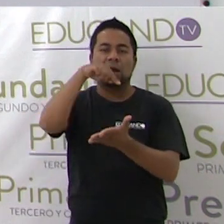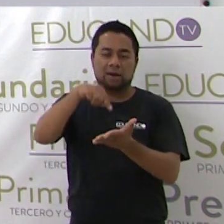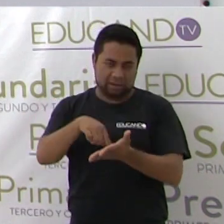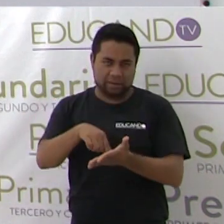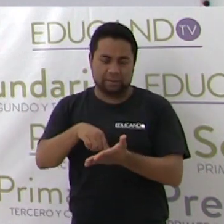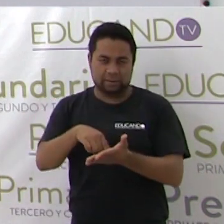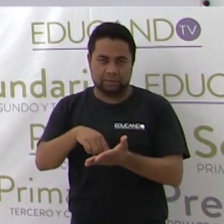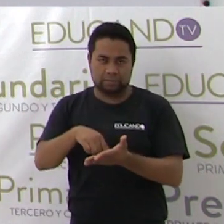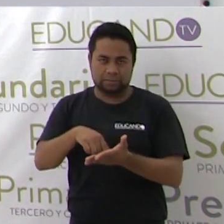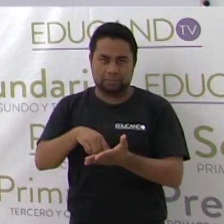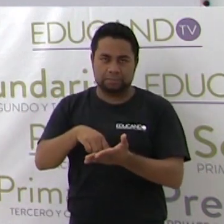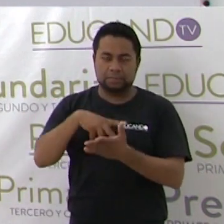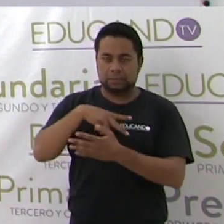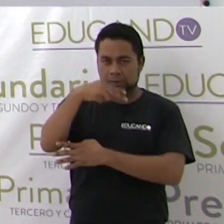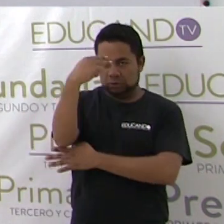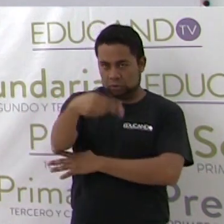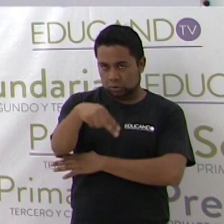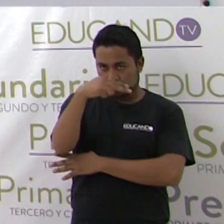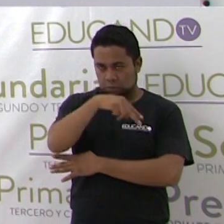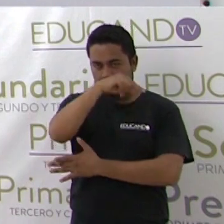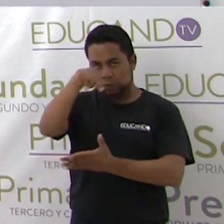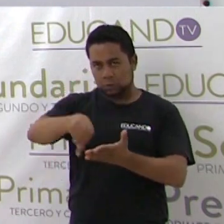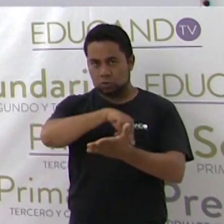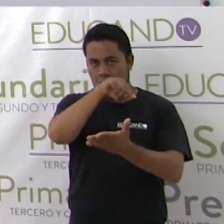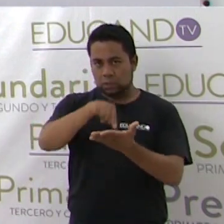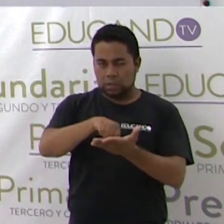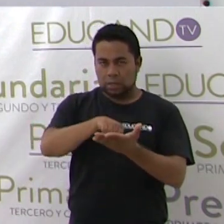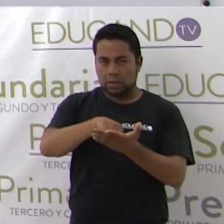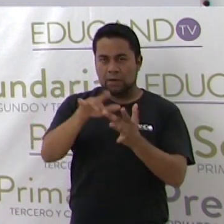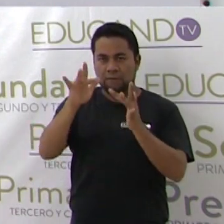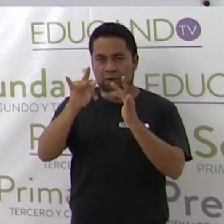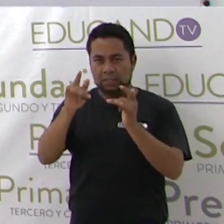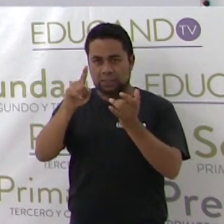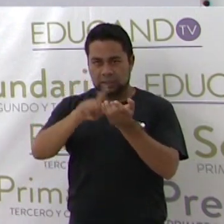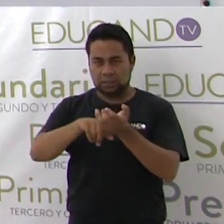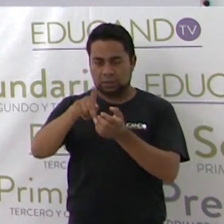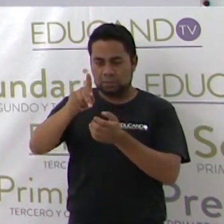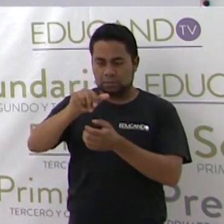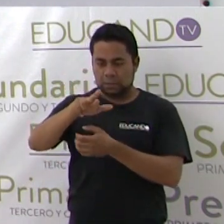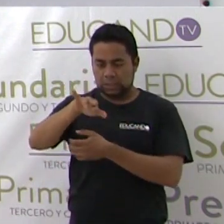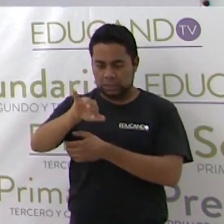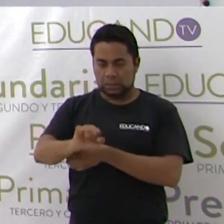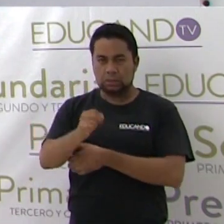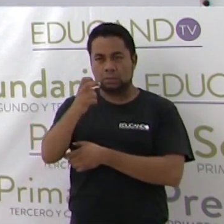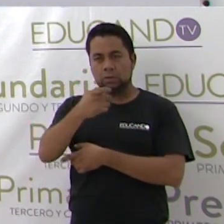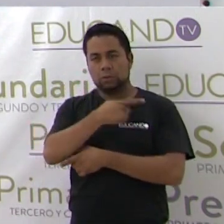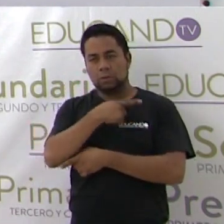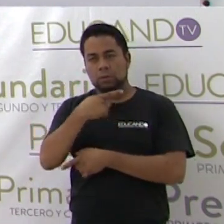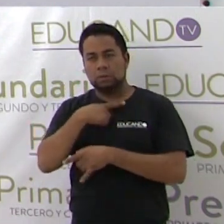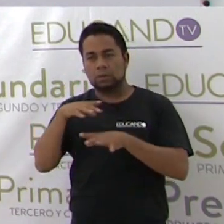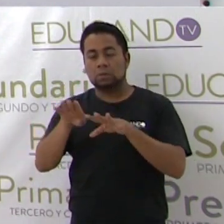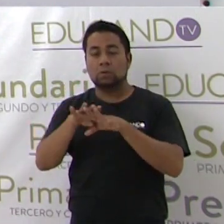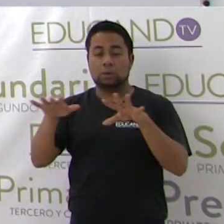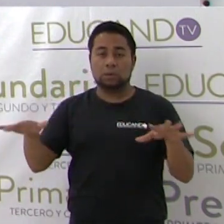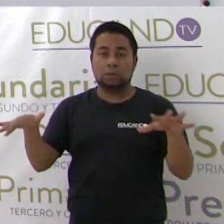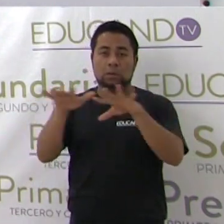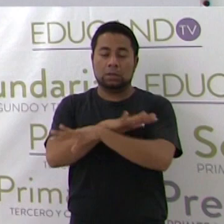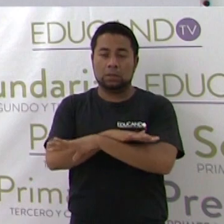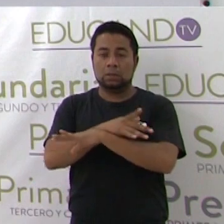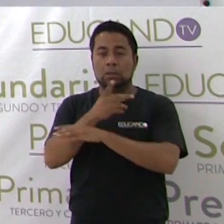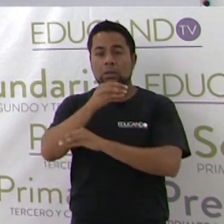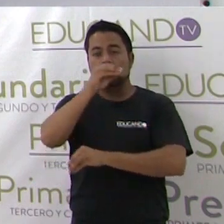¿bien? Es un nombre de un lugar. Por lo tanto, tenemos que hacer una modificación